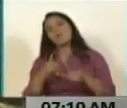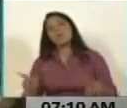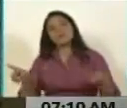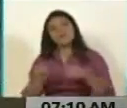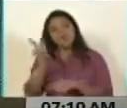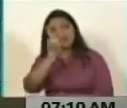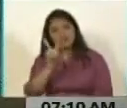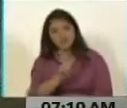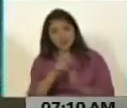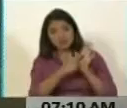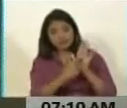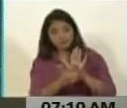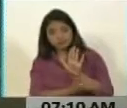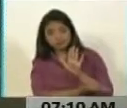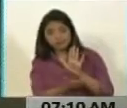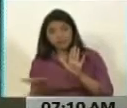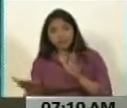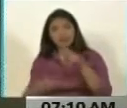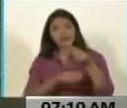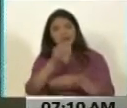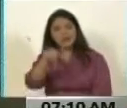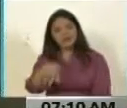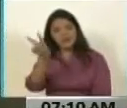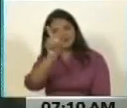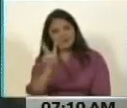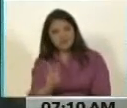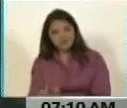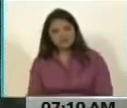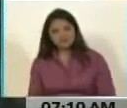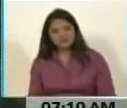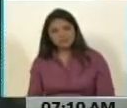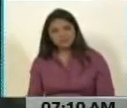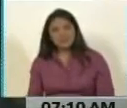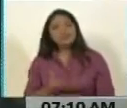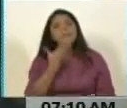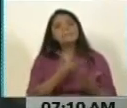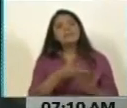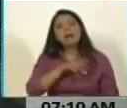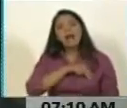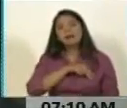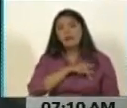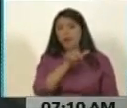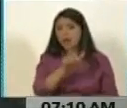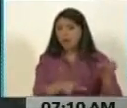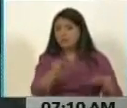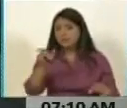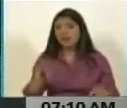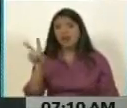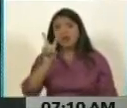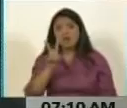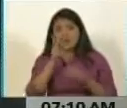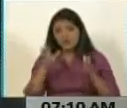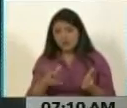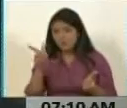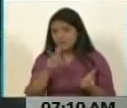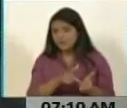de proyección de lo que se hace acá en Venezuela, del talento musical. ¿Y se le pide carné político a las personas, a los venezolanos que